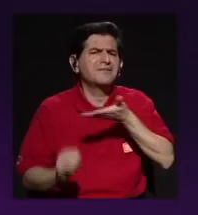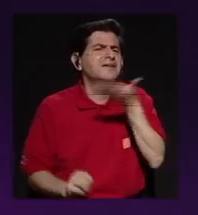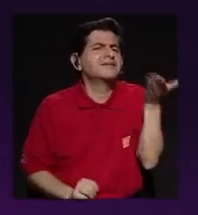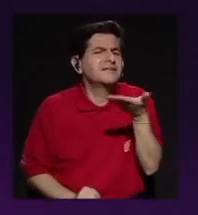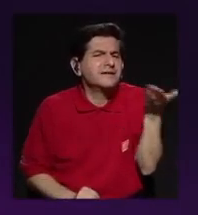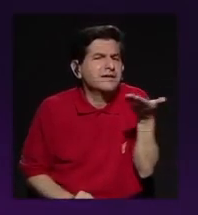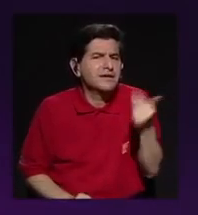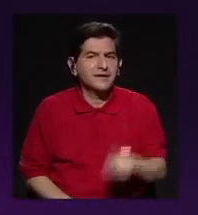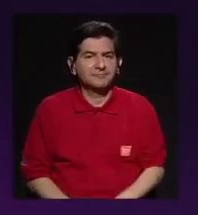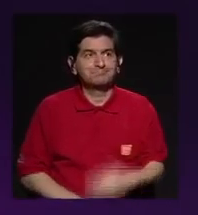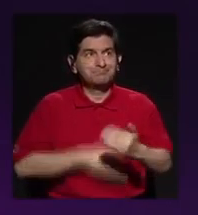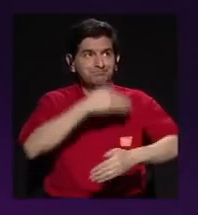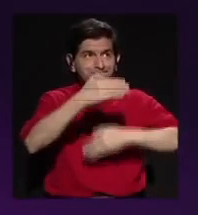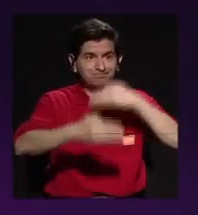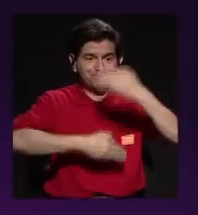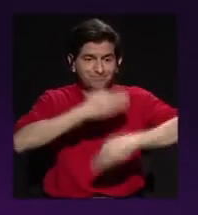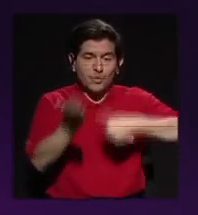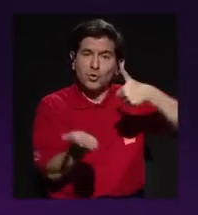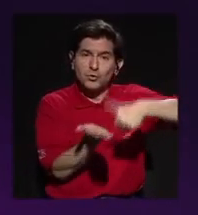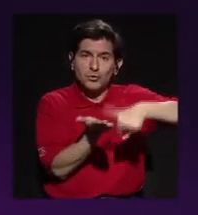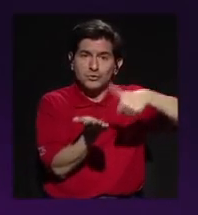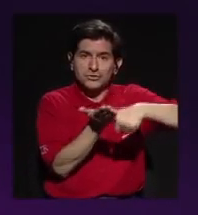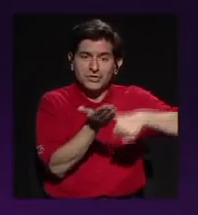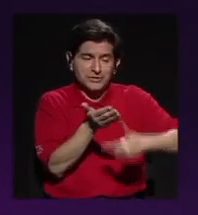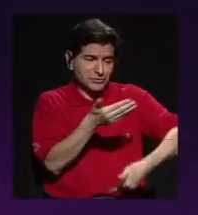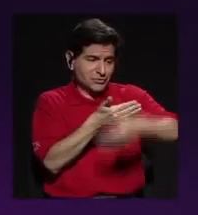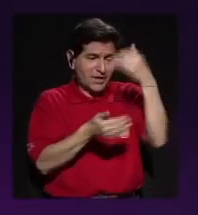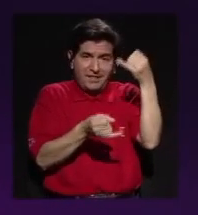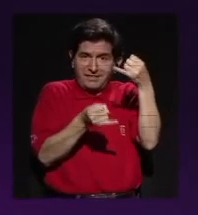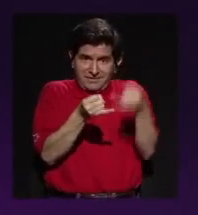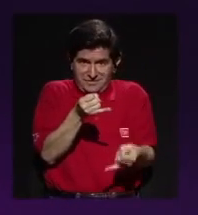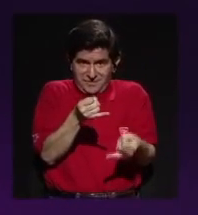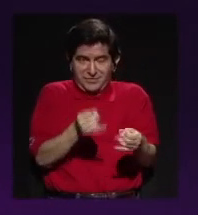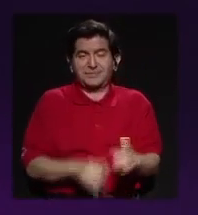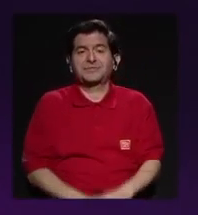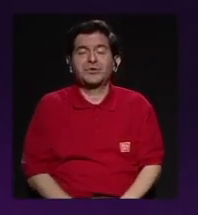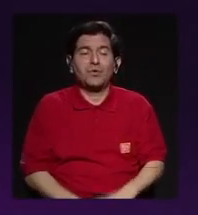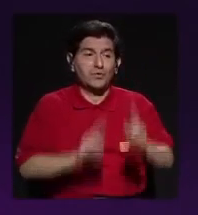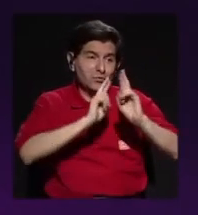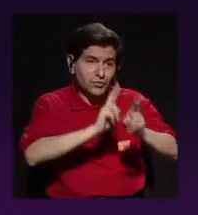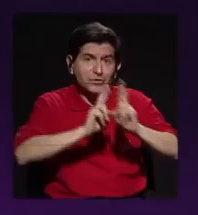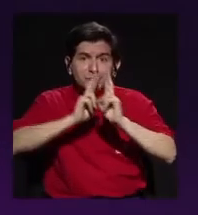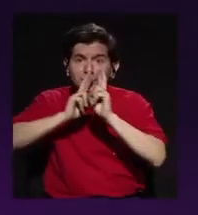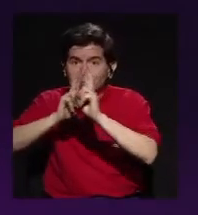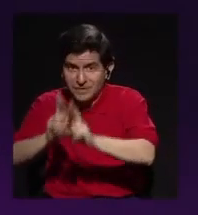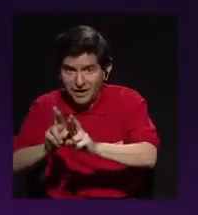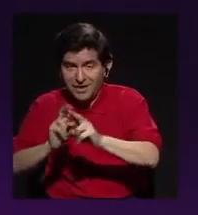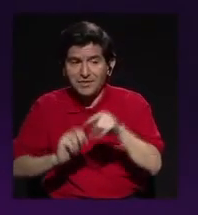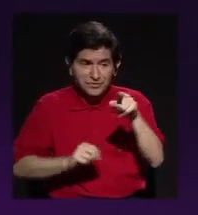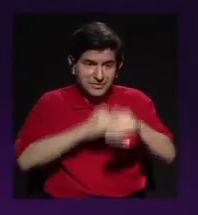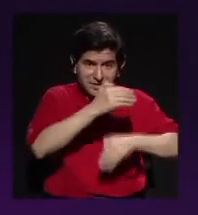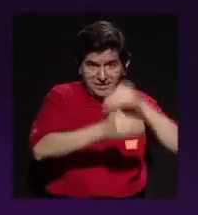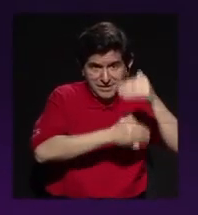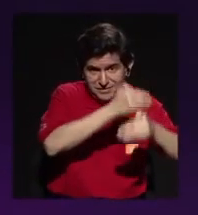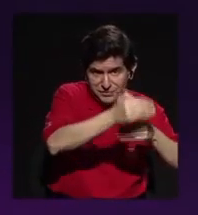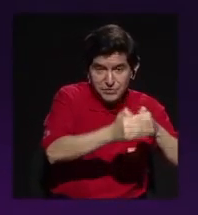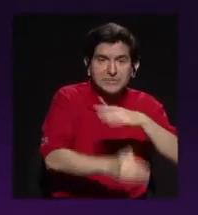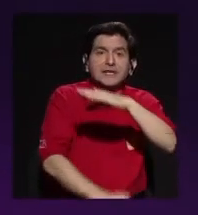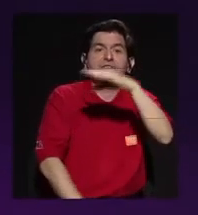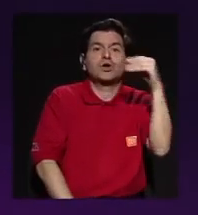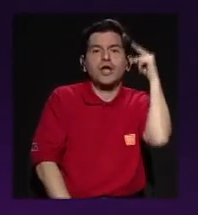de el proceso electoral que acabamos de pasar, de los resultados de ese proceso